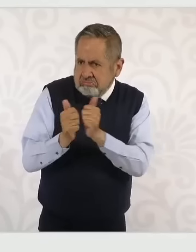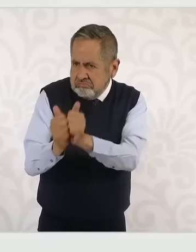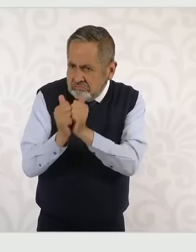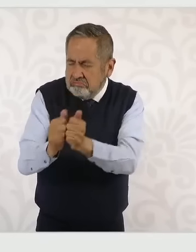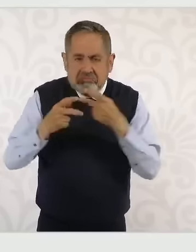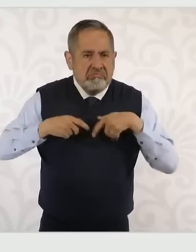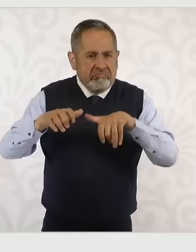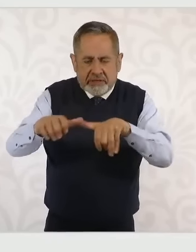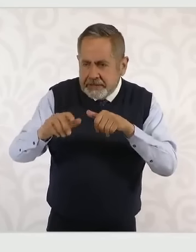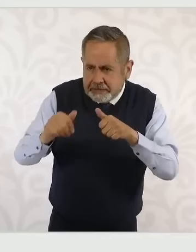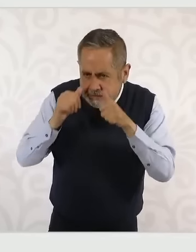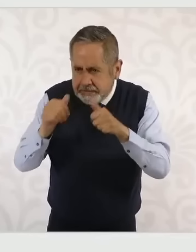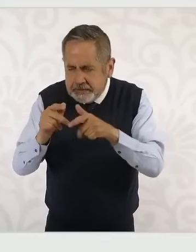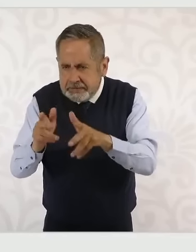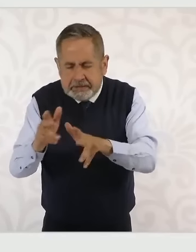estamos